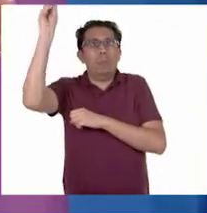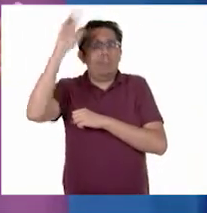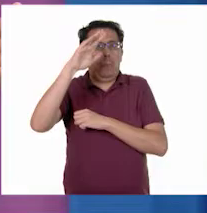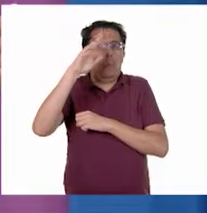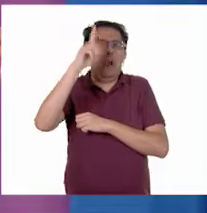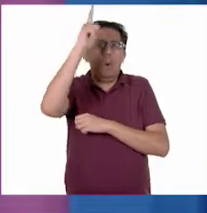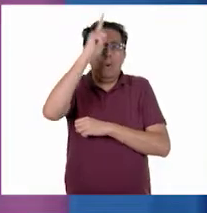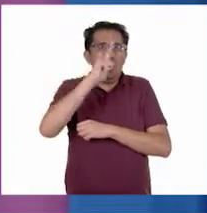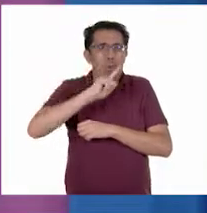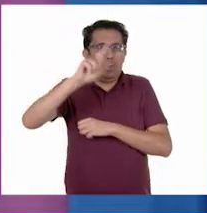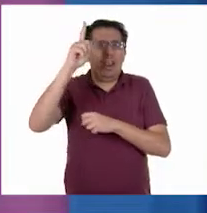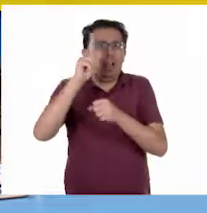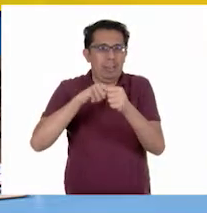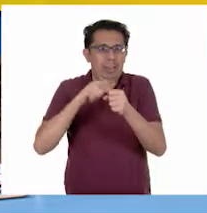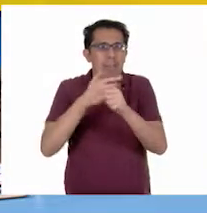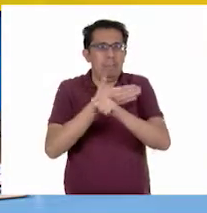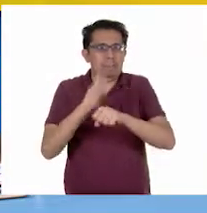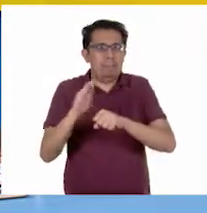color blanco.